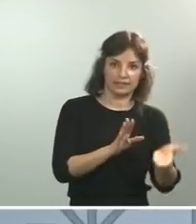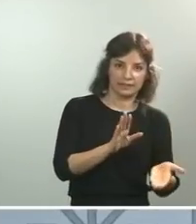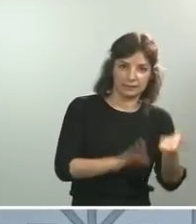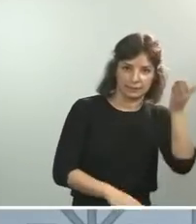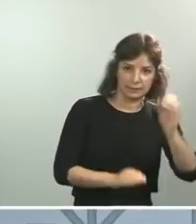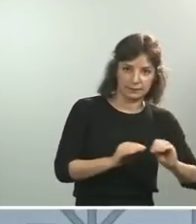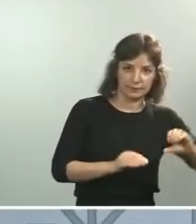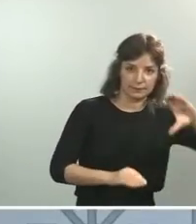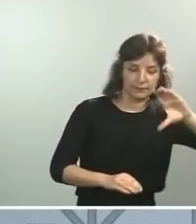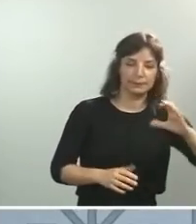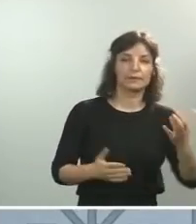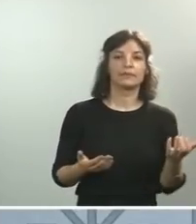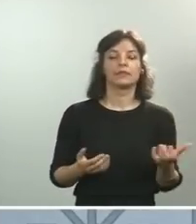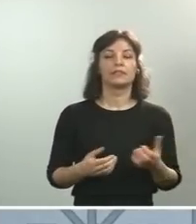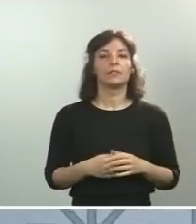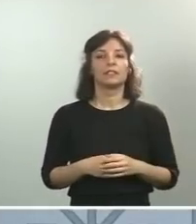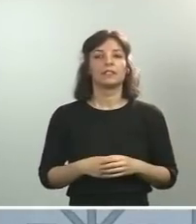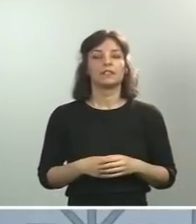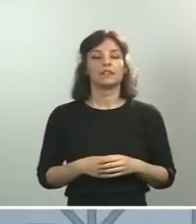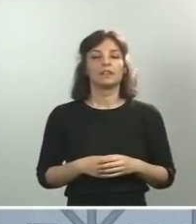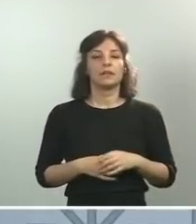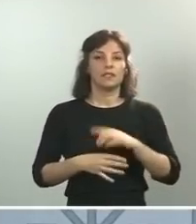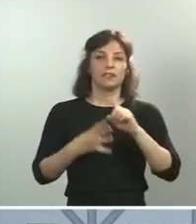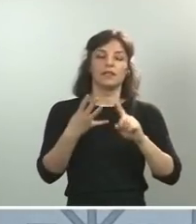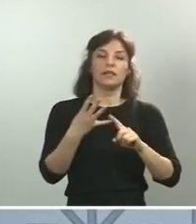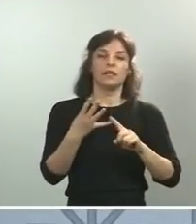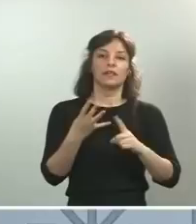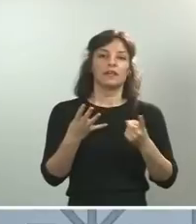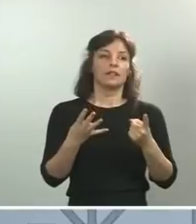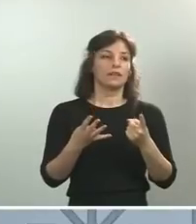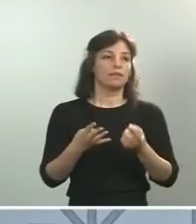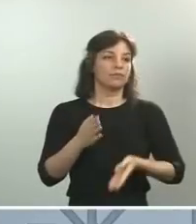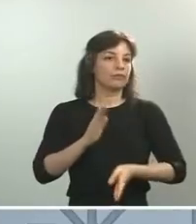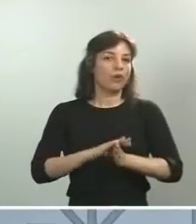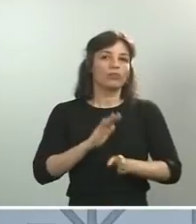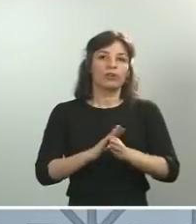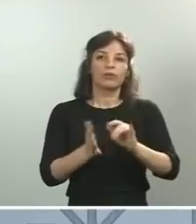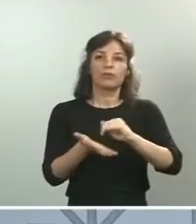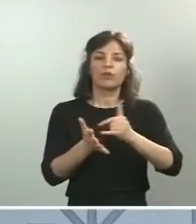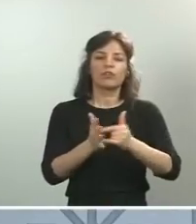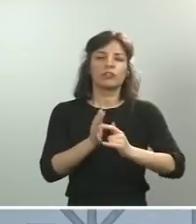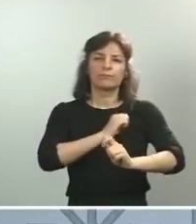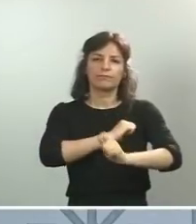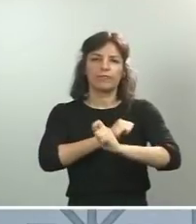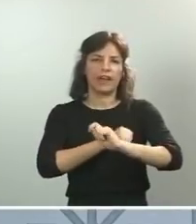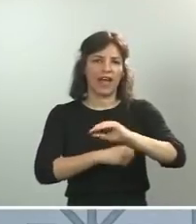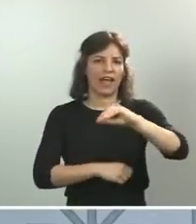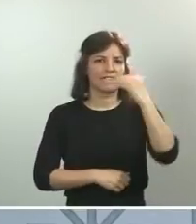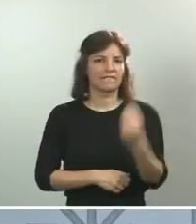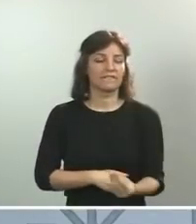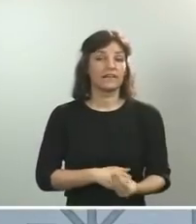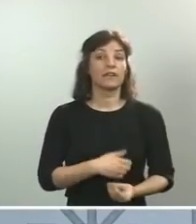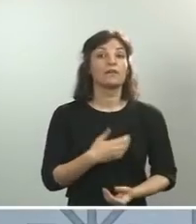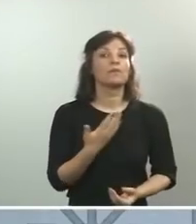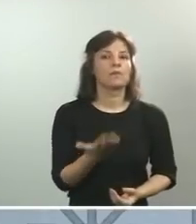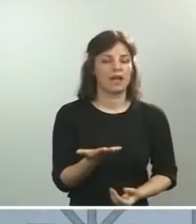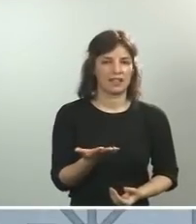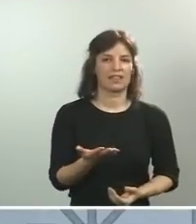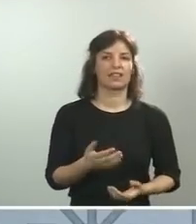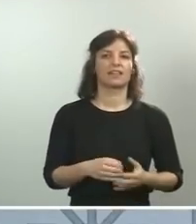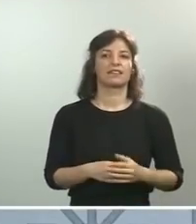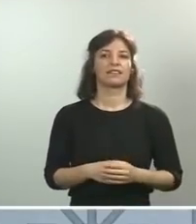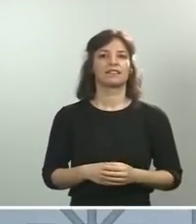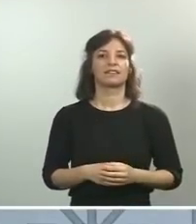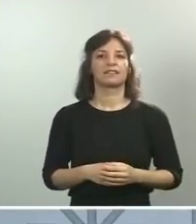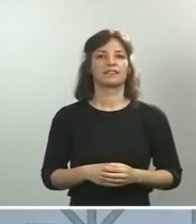y hacer también, seguir el gran proyecto estratégico que es la consulta a todo el